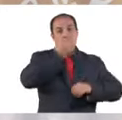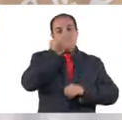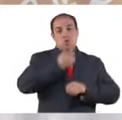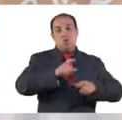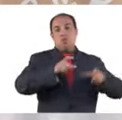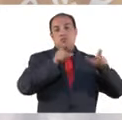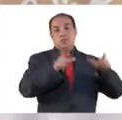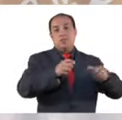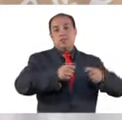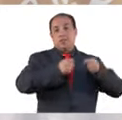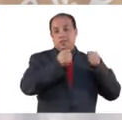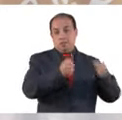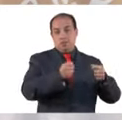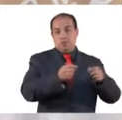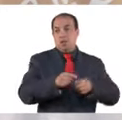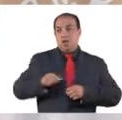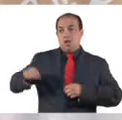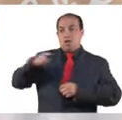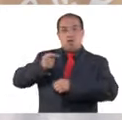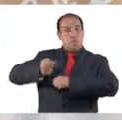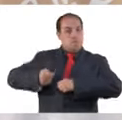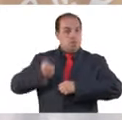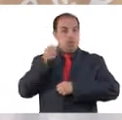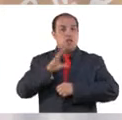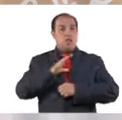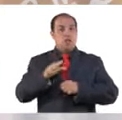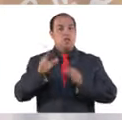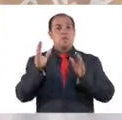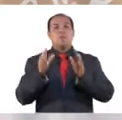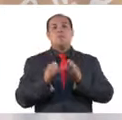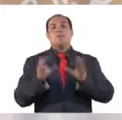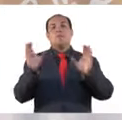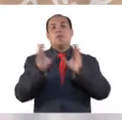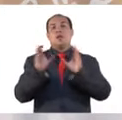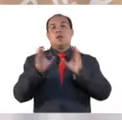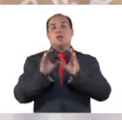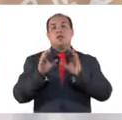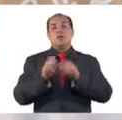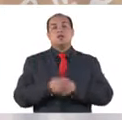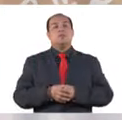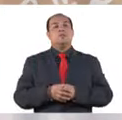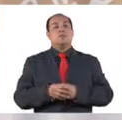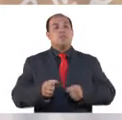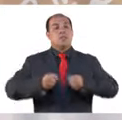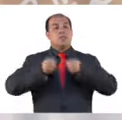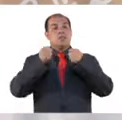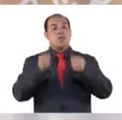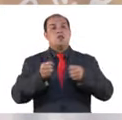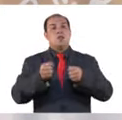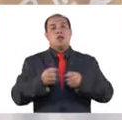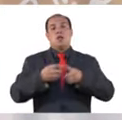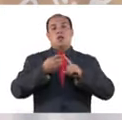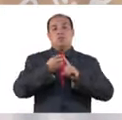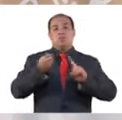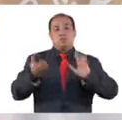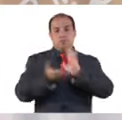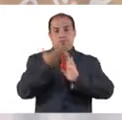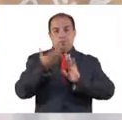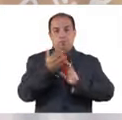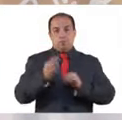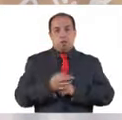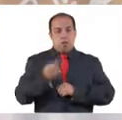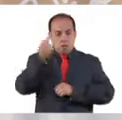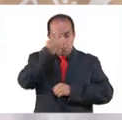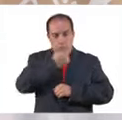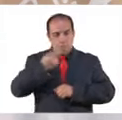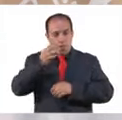deberían ser los primeros en tener su constancia de seguridad estructural, su visto bueno de operación, con todas las